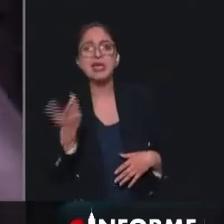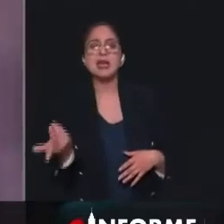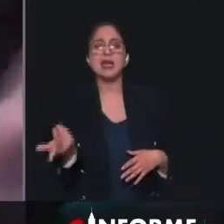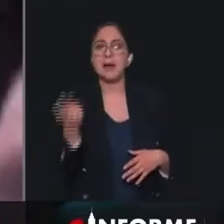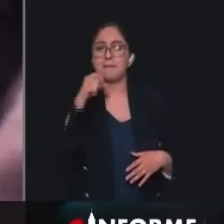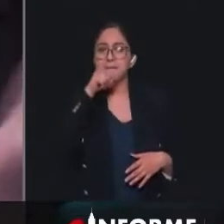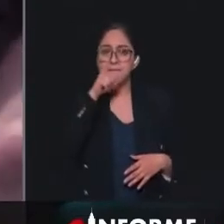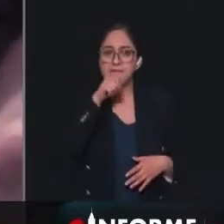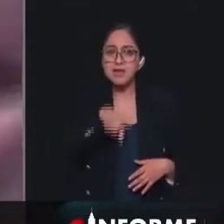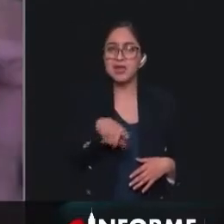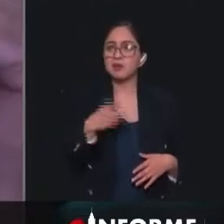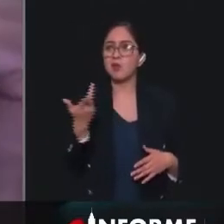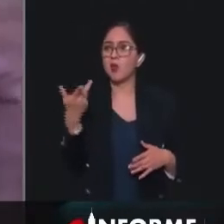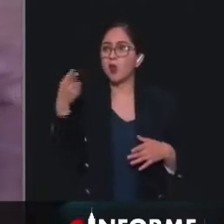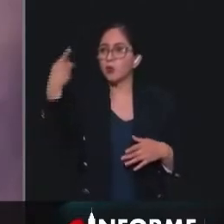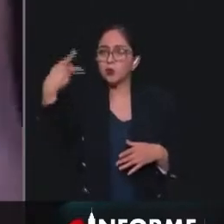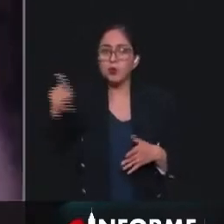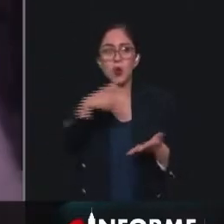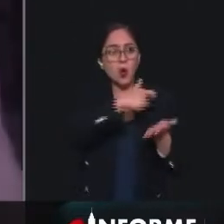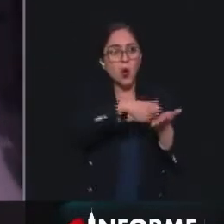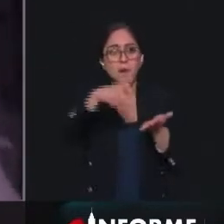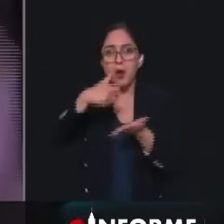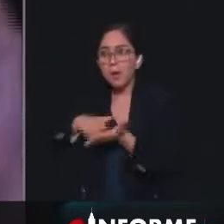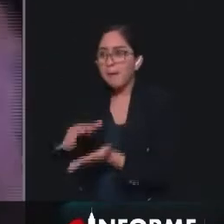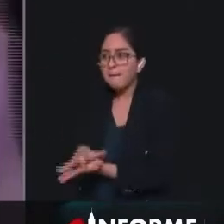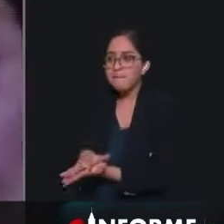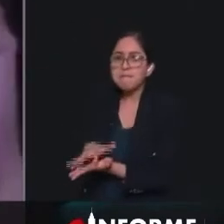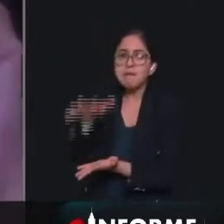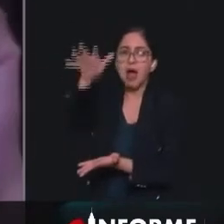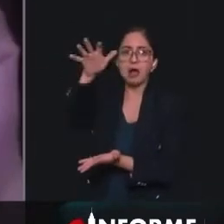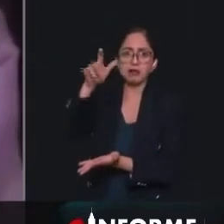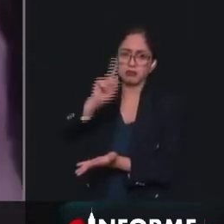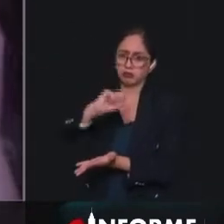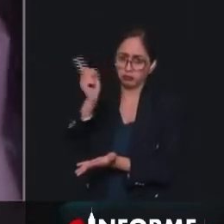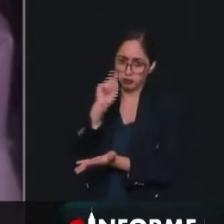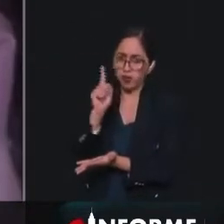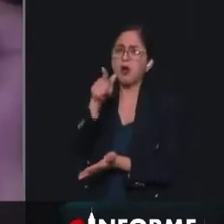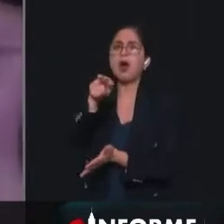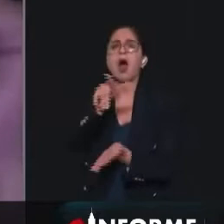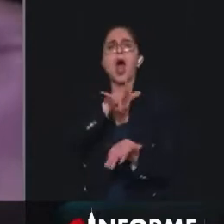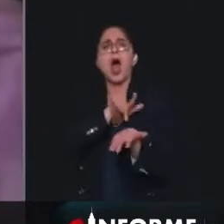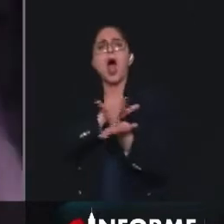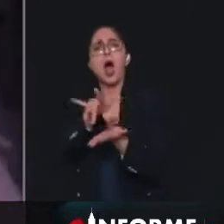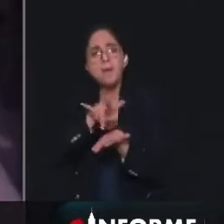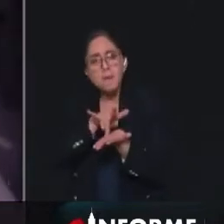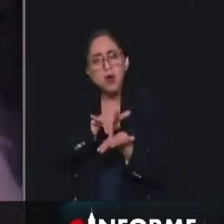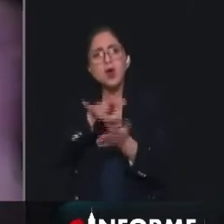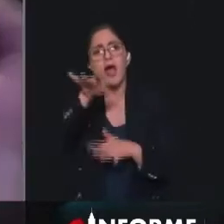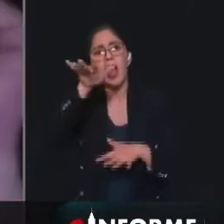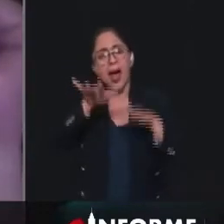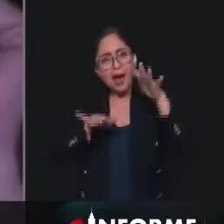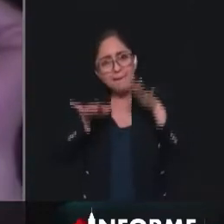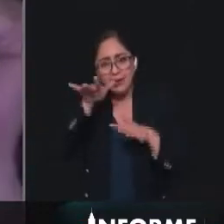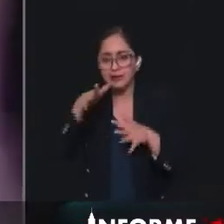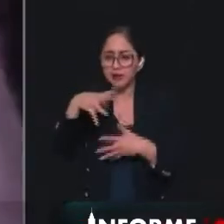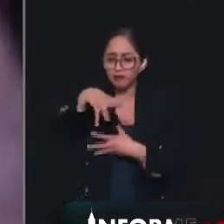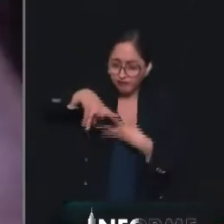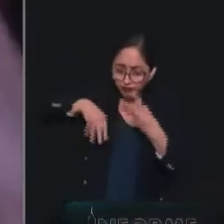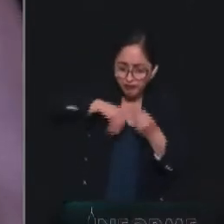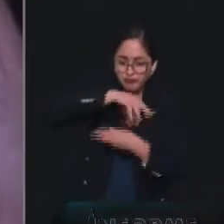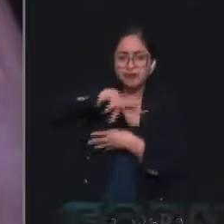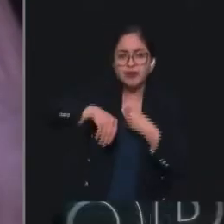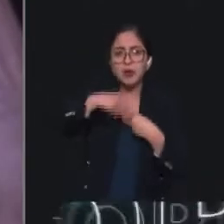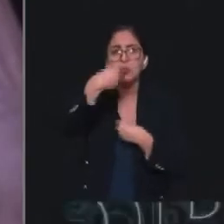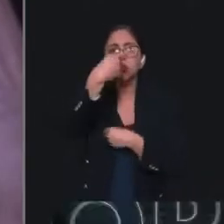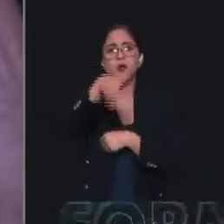capacidad de consumo, por así decirlo, pero hace una diferencia sustancial en su situación ante la familia y en